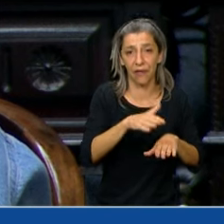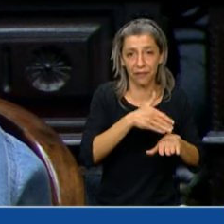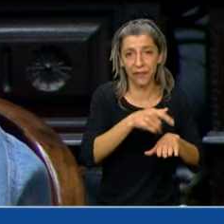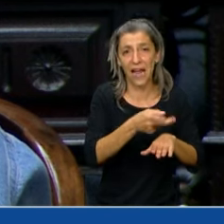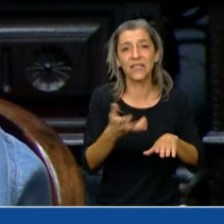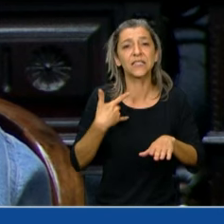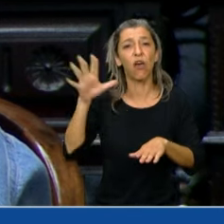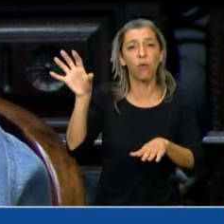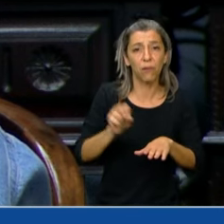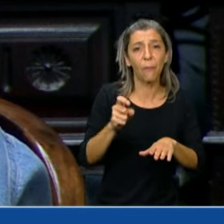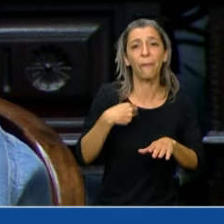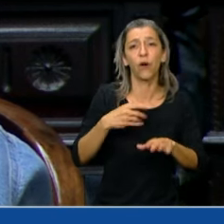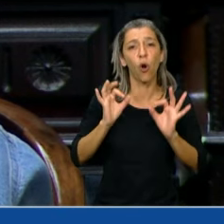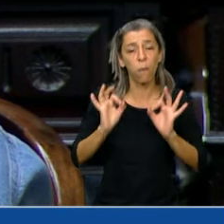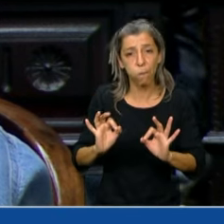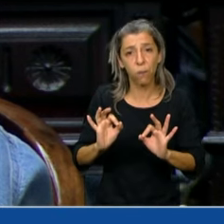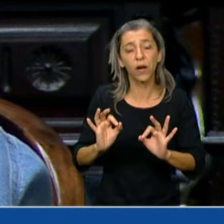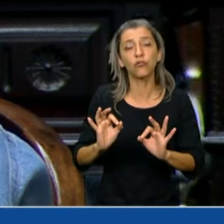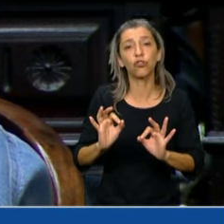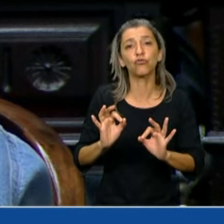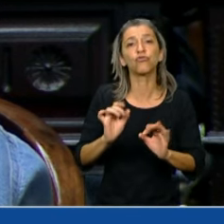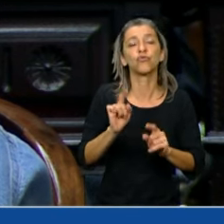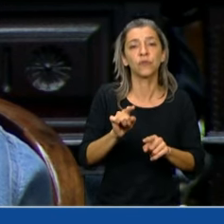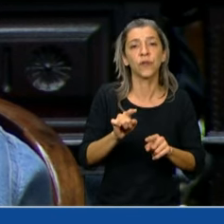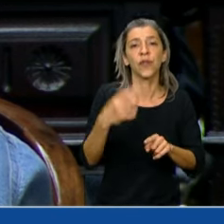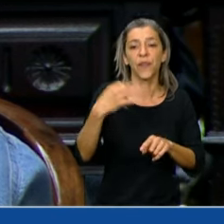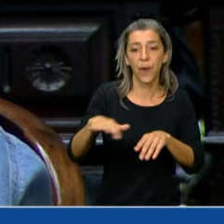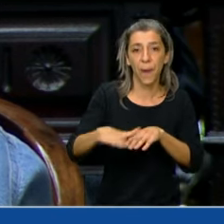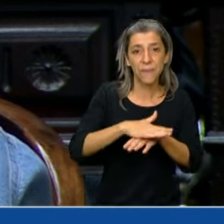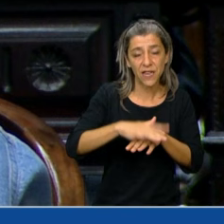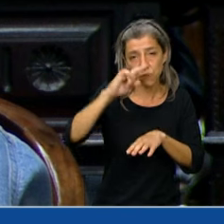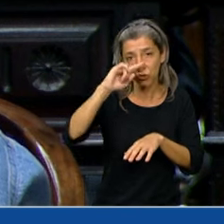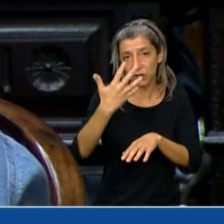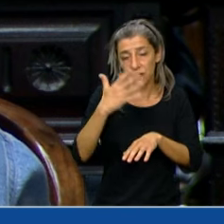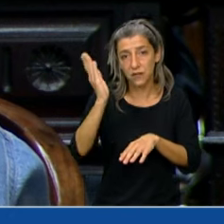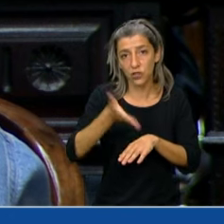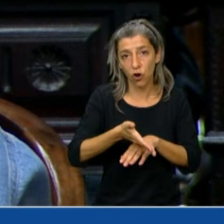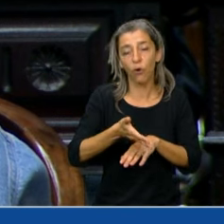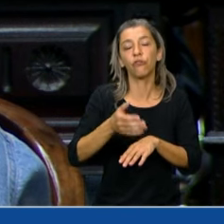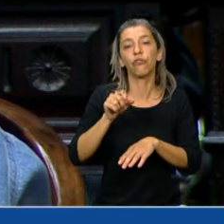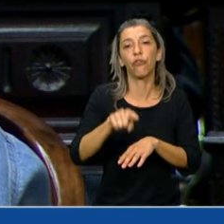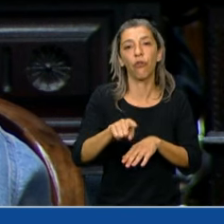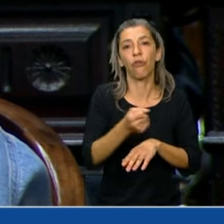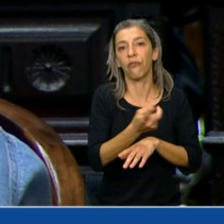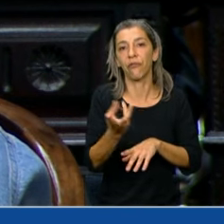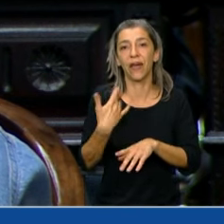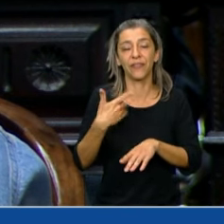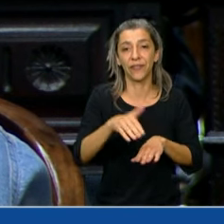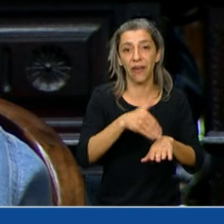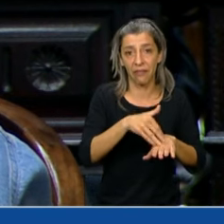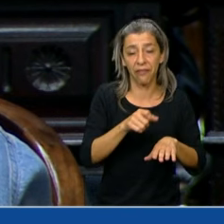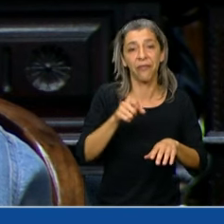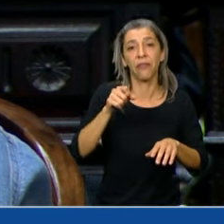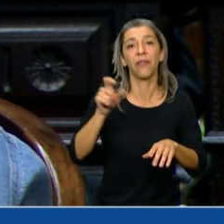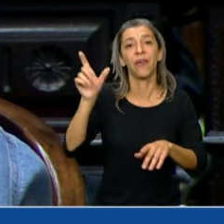país terminados y una y un proporcional mínimo que propenda un 75 para la cantidad total de pares importados